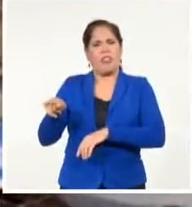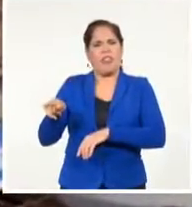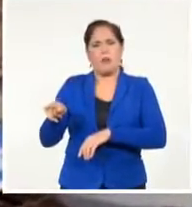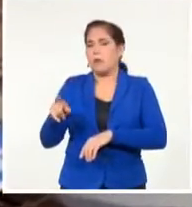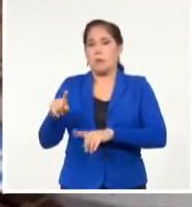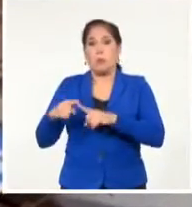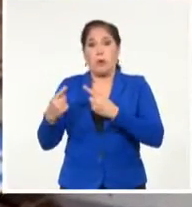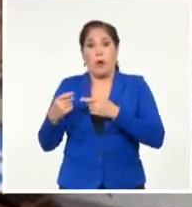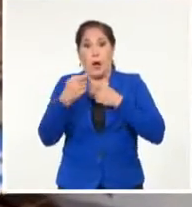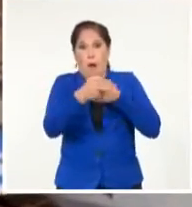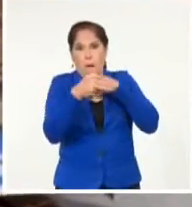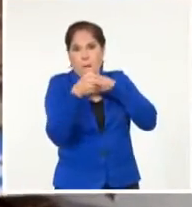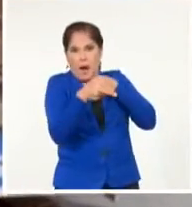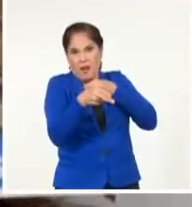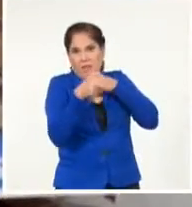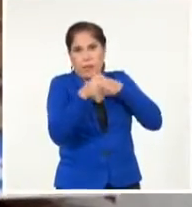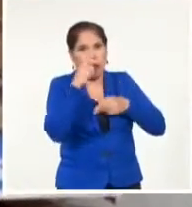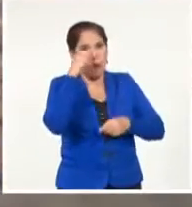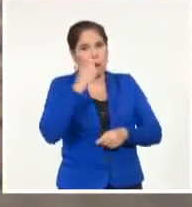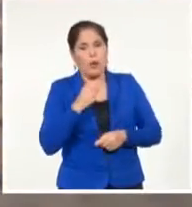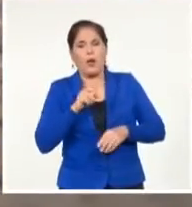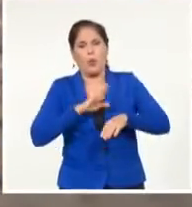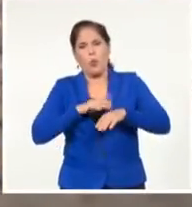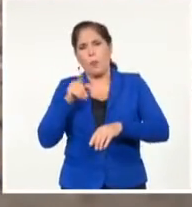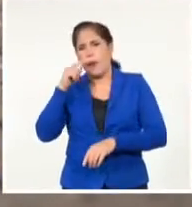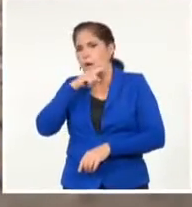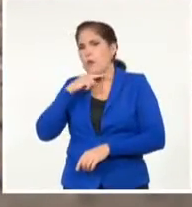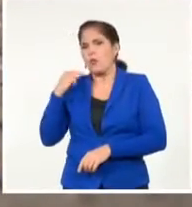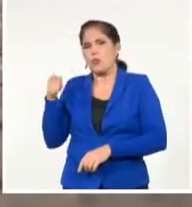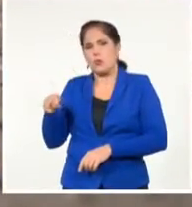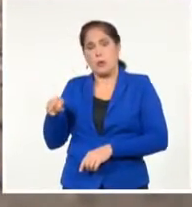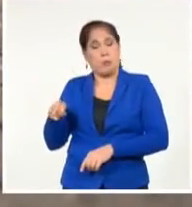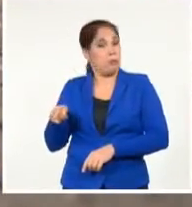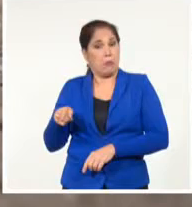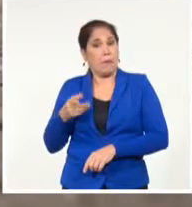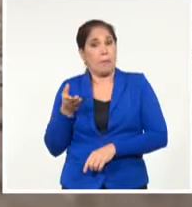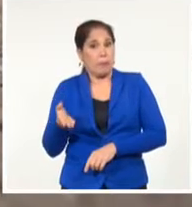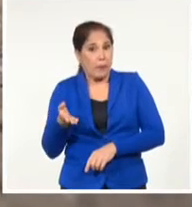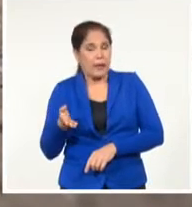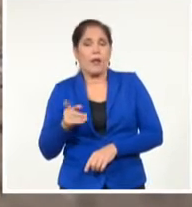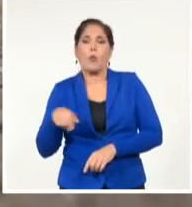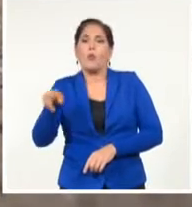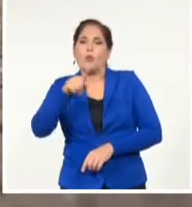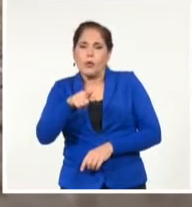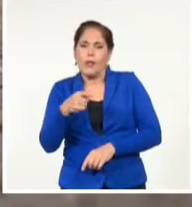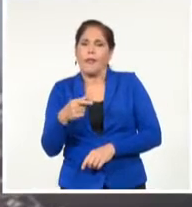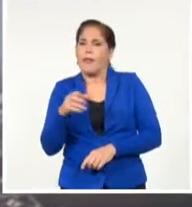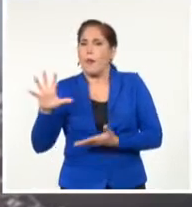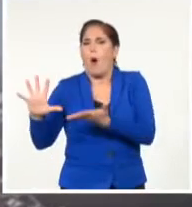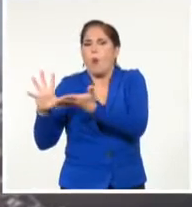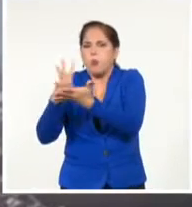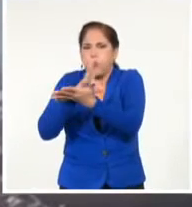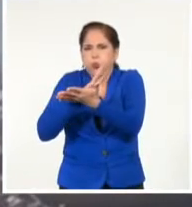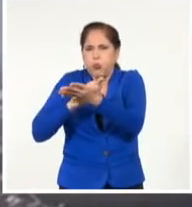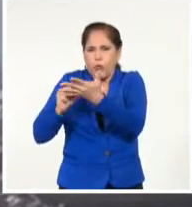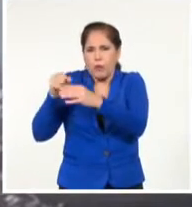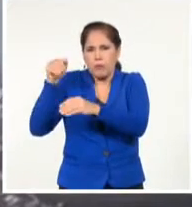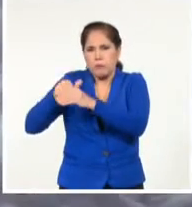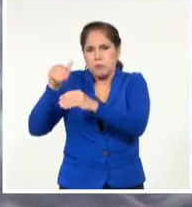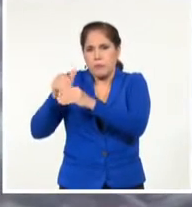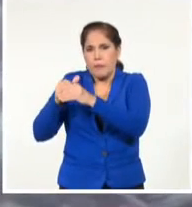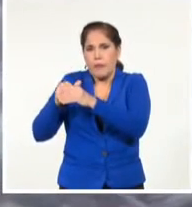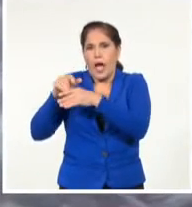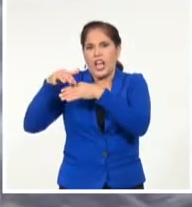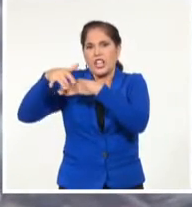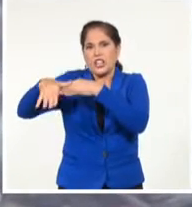para sus acciones en territorio ucraniano. En ese contexto pidió que faciliten la confiscación de los activos rusos